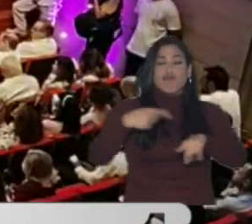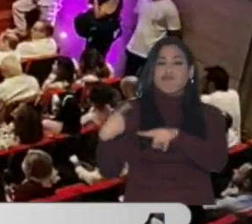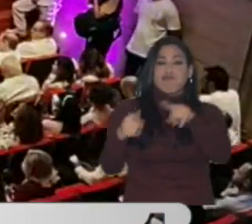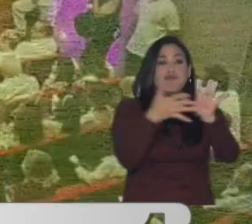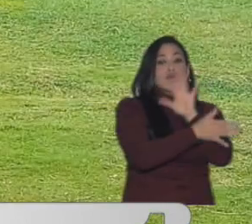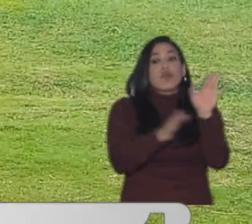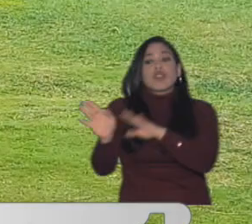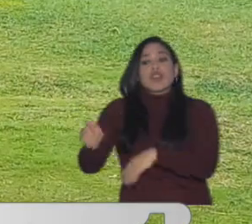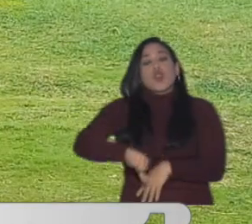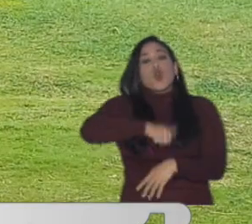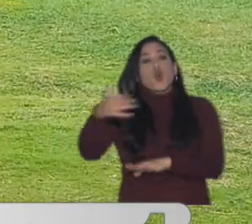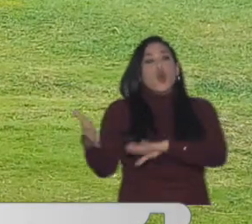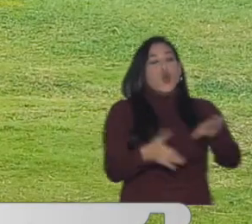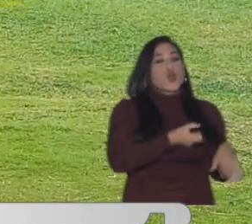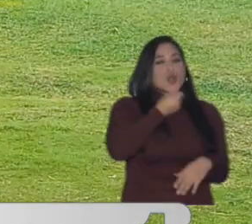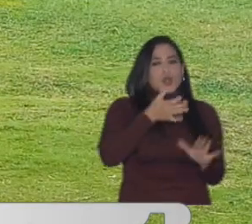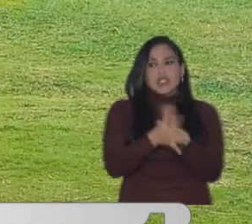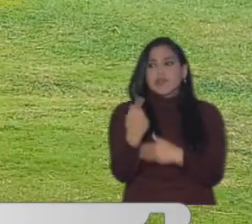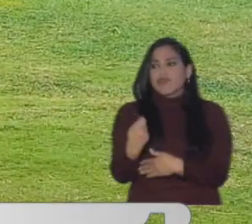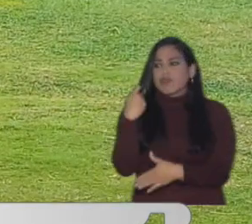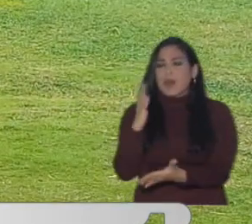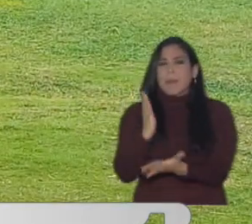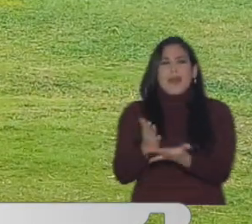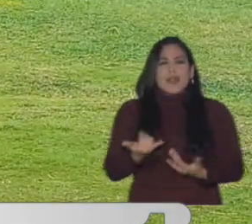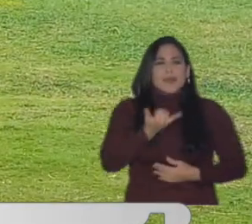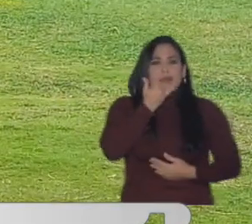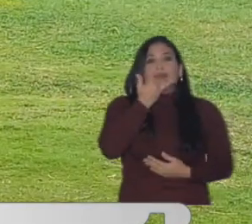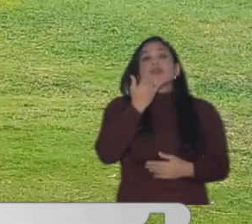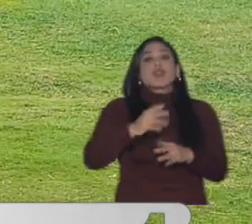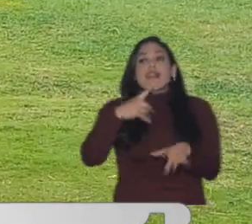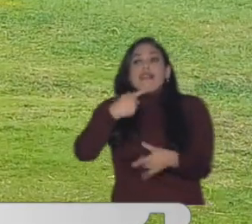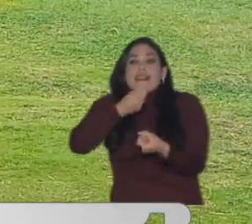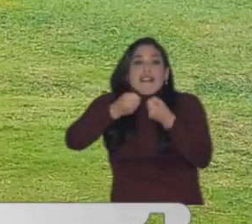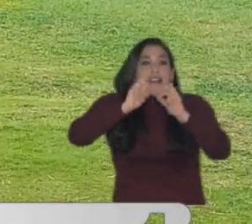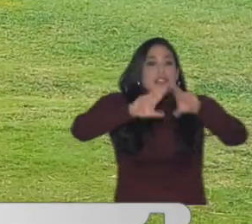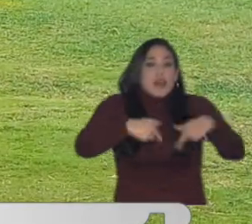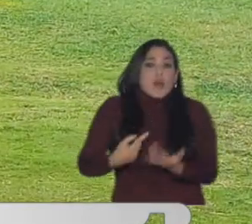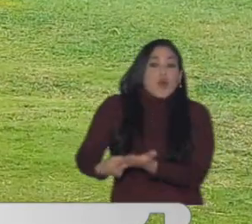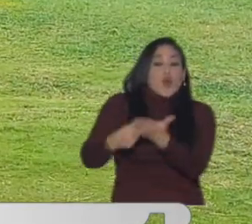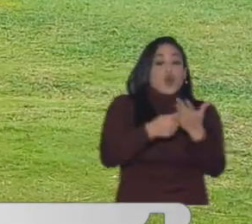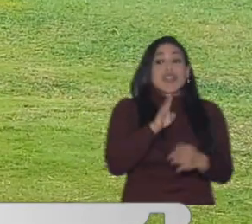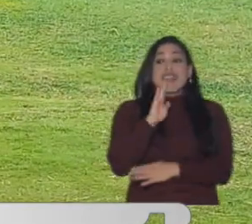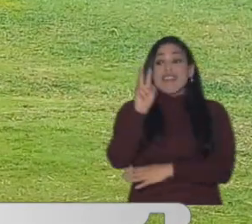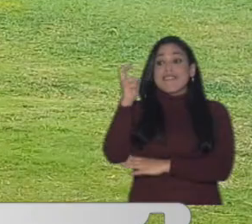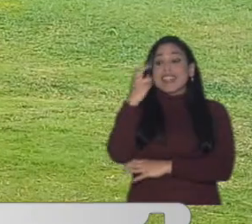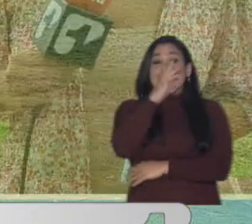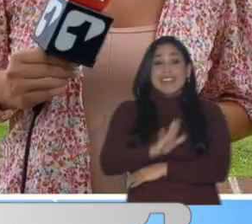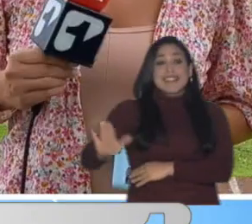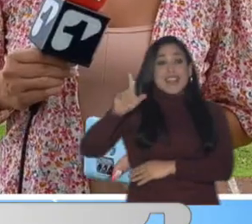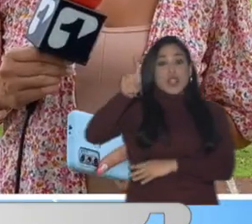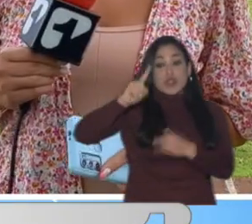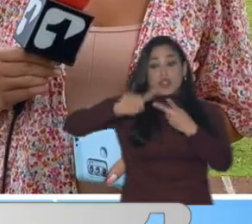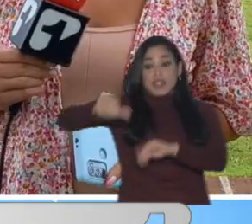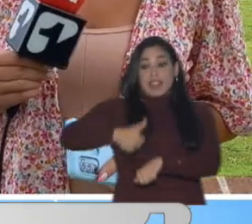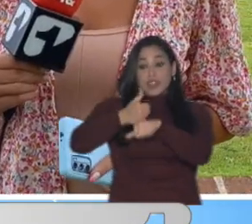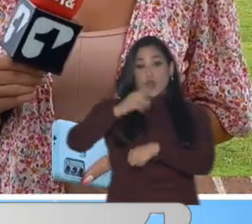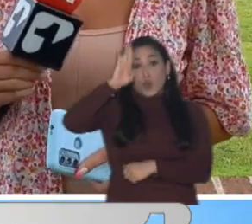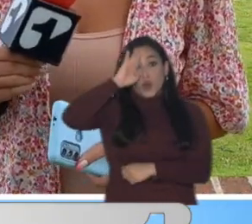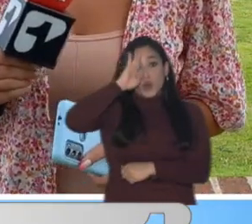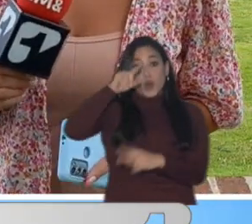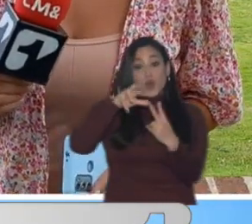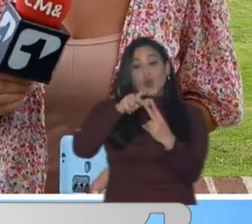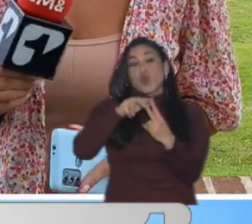Y en otras noticias, en pocos minutos se llevará a cabo una rueda de prensa en donde el fiscal general de la Nación y el director de la